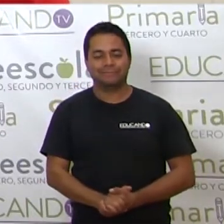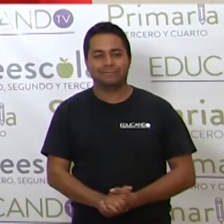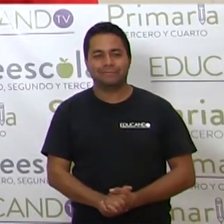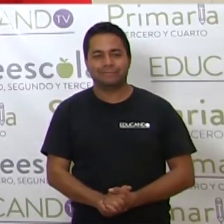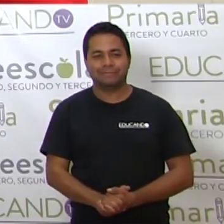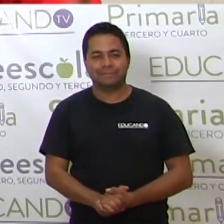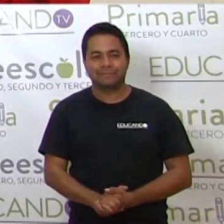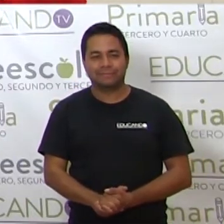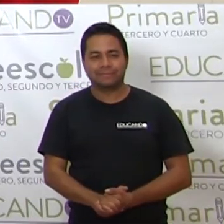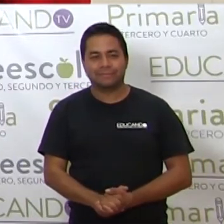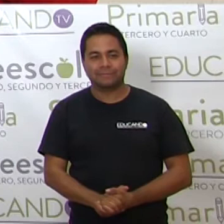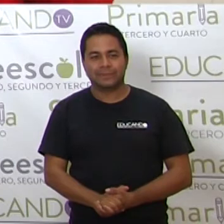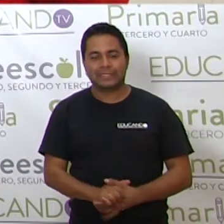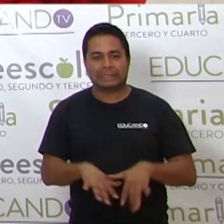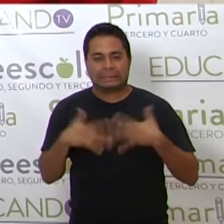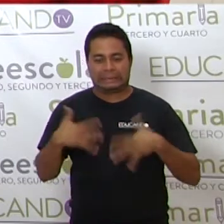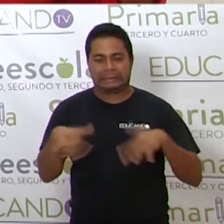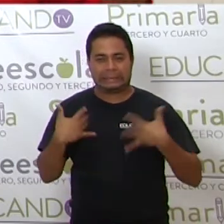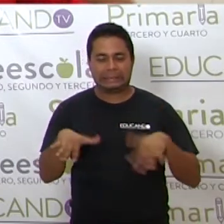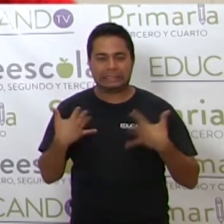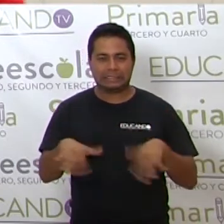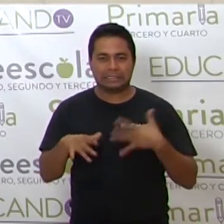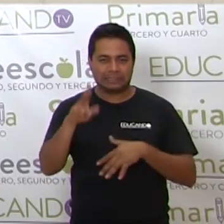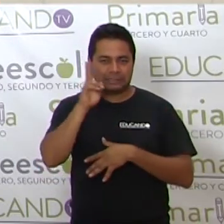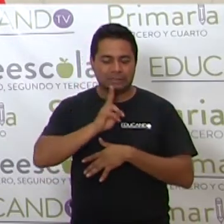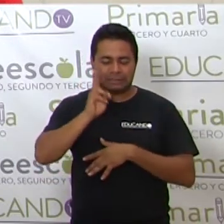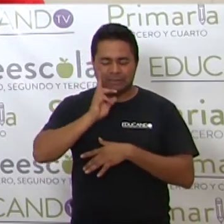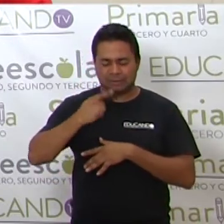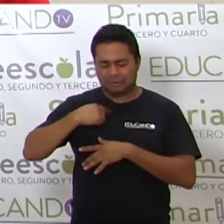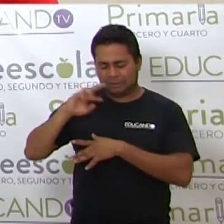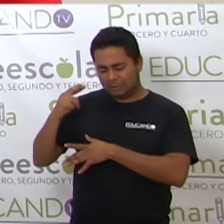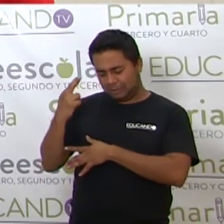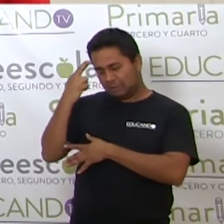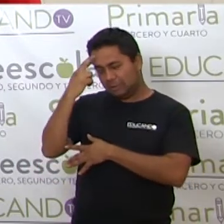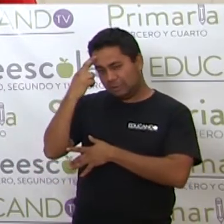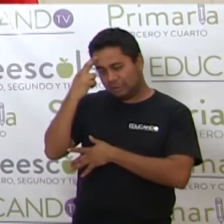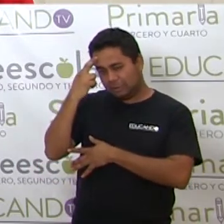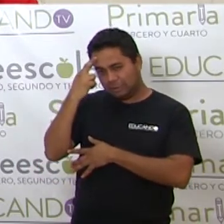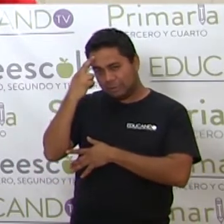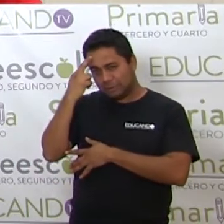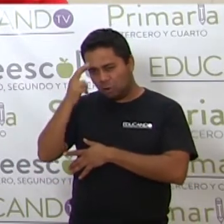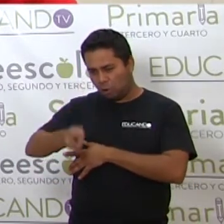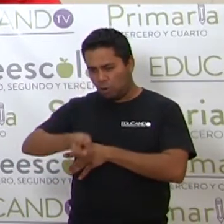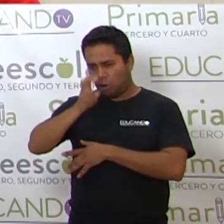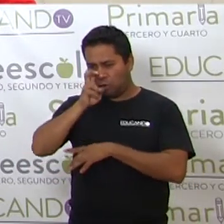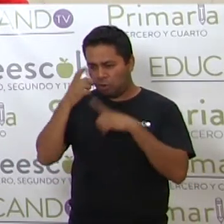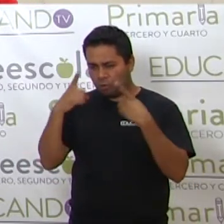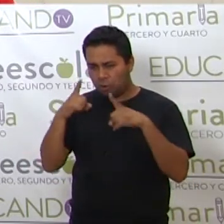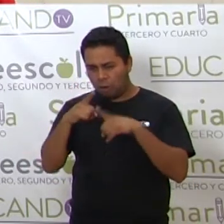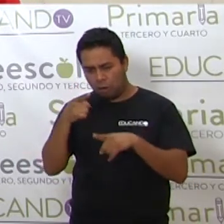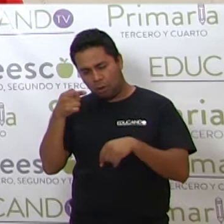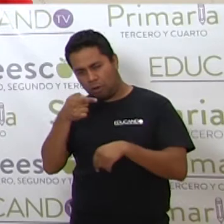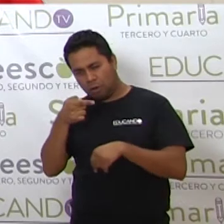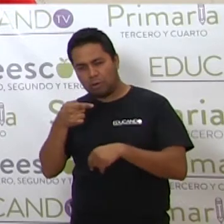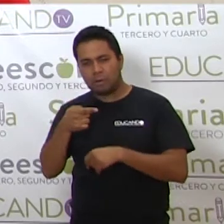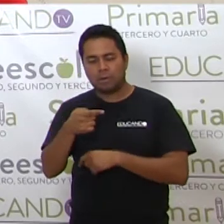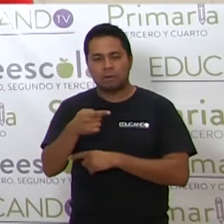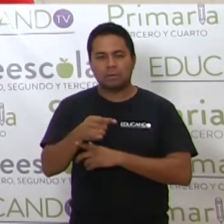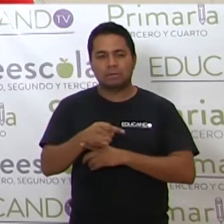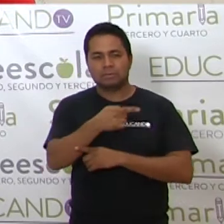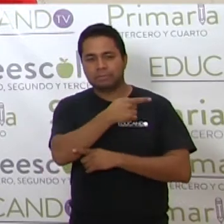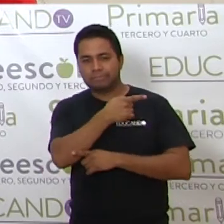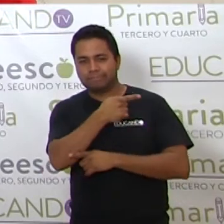elefante y ahora viene una a ver si me acuerdo porque ya se puso exigente el maestro david a ver iguana